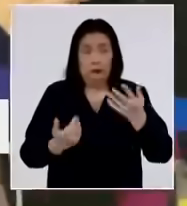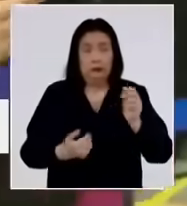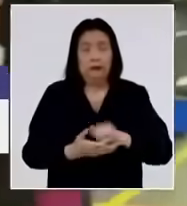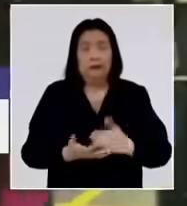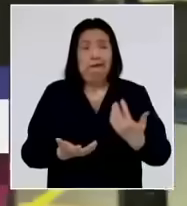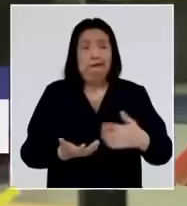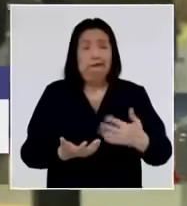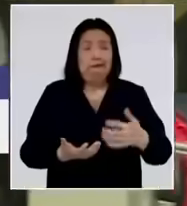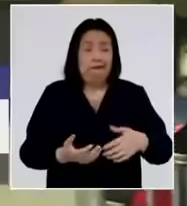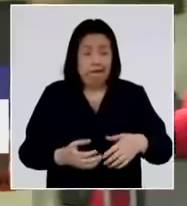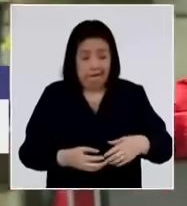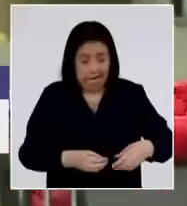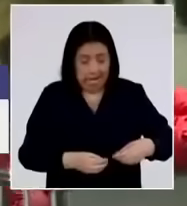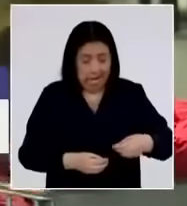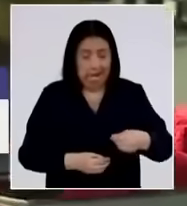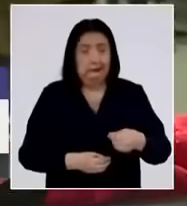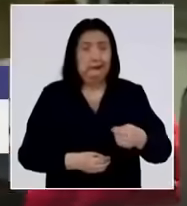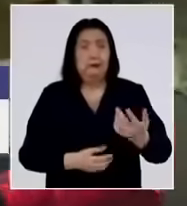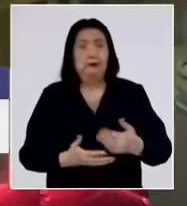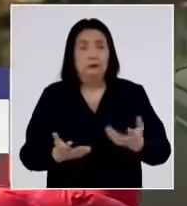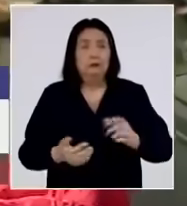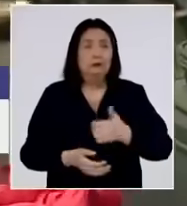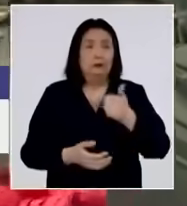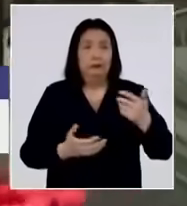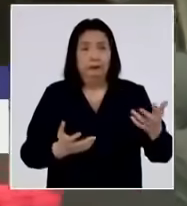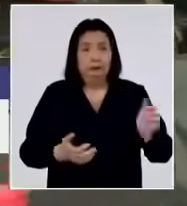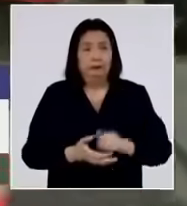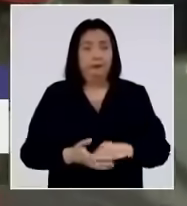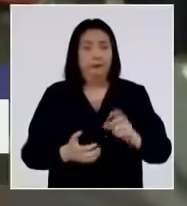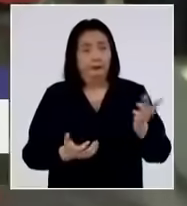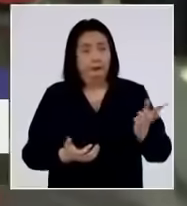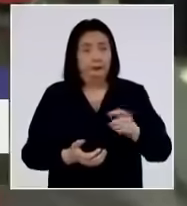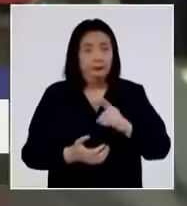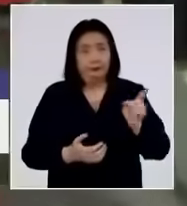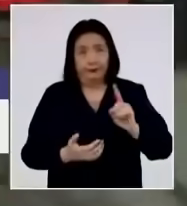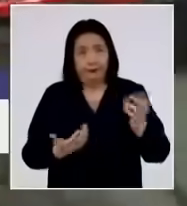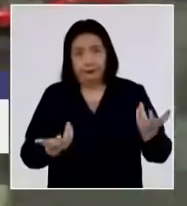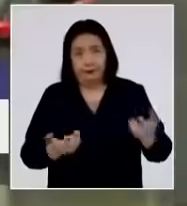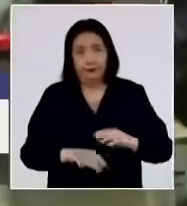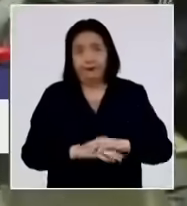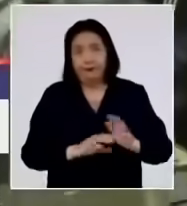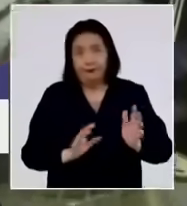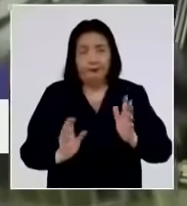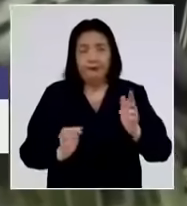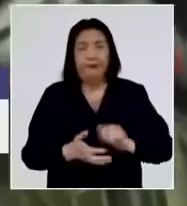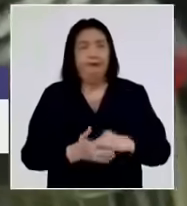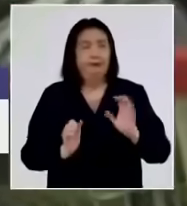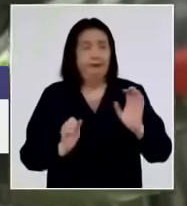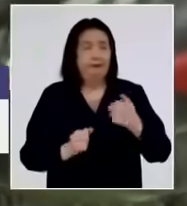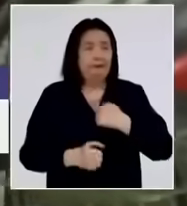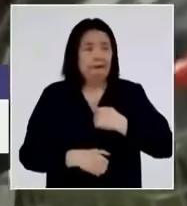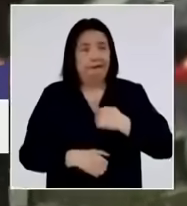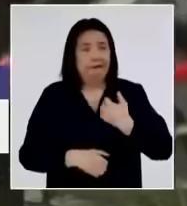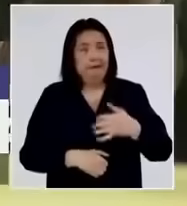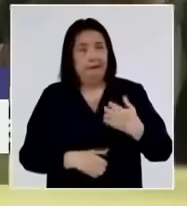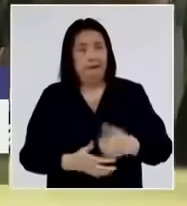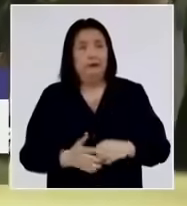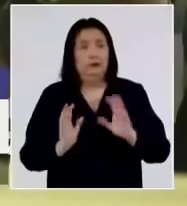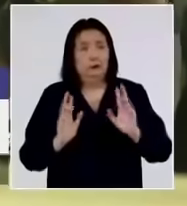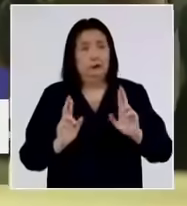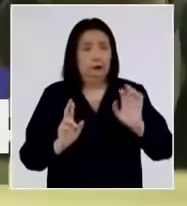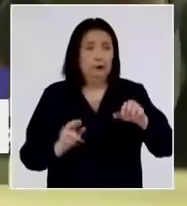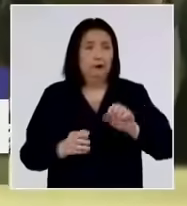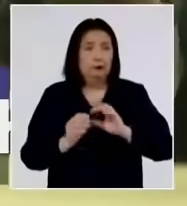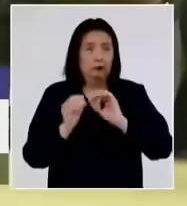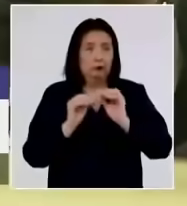un esfuerzo para poder gastar en otras cosas que en realidad ellos no tenían programado para nada. Lamentamos mucho su situación y esperemos que pronto puedan